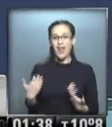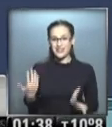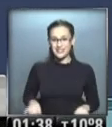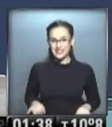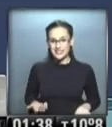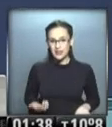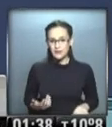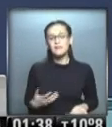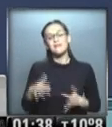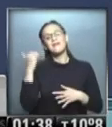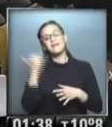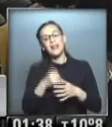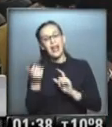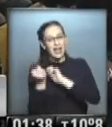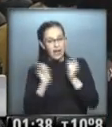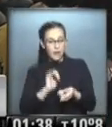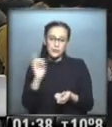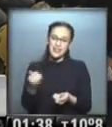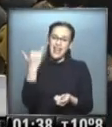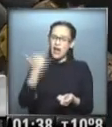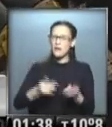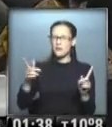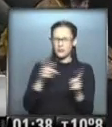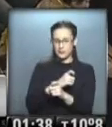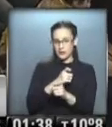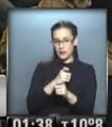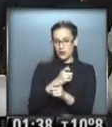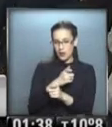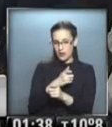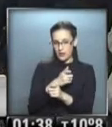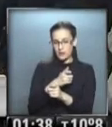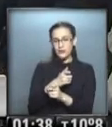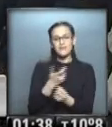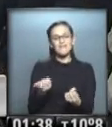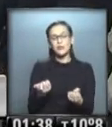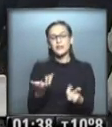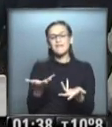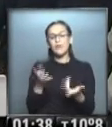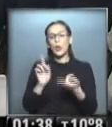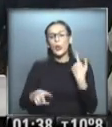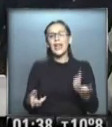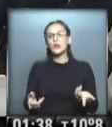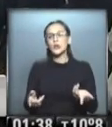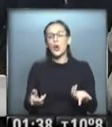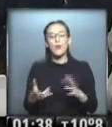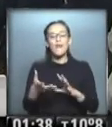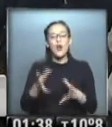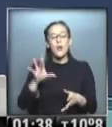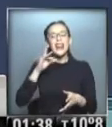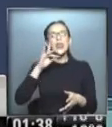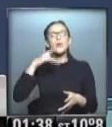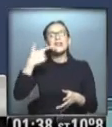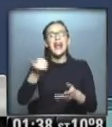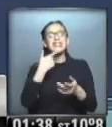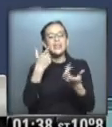este déficit lo estamos cubriendo porque prácticamente se convirtió solamente en un drenaje de divisas y